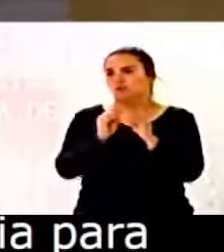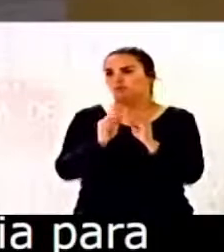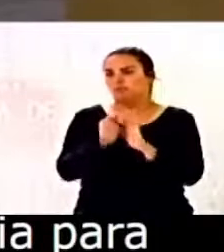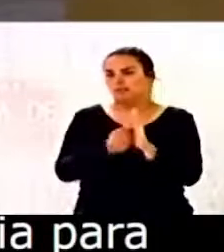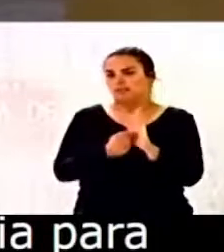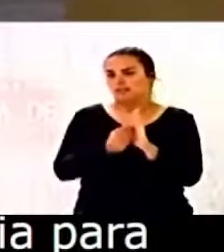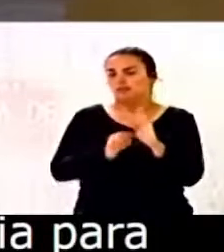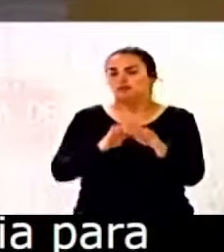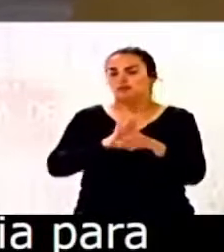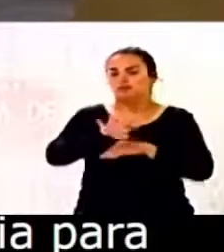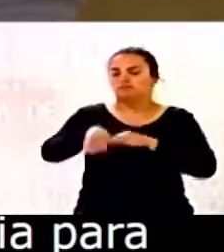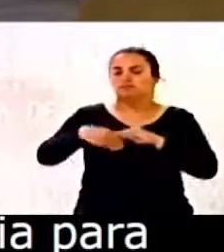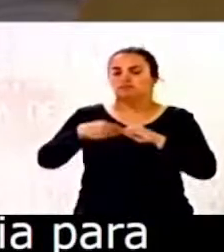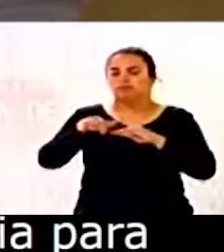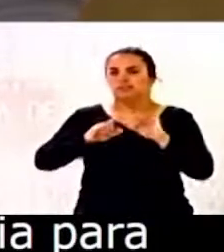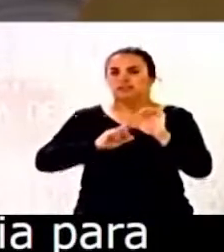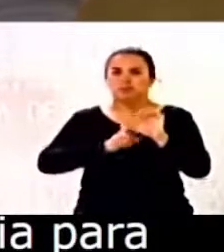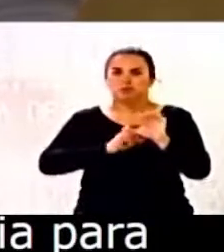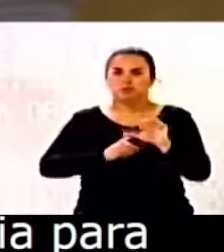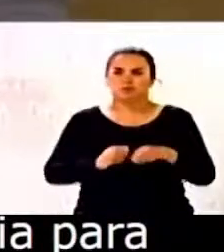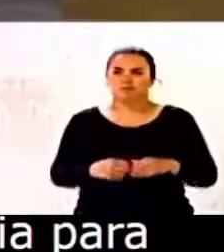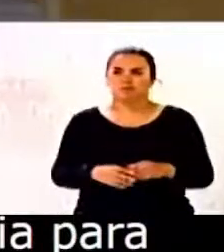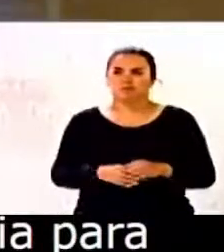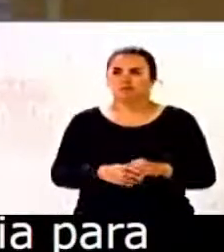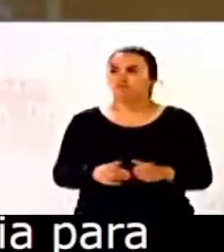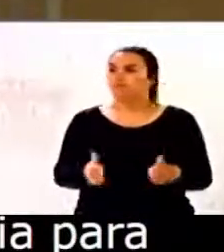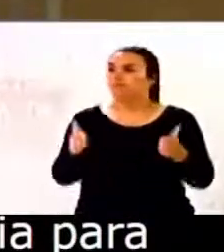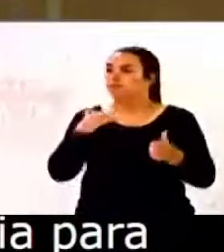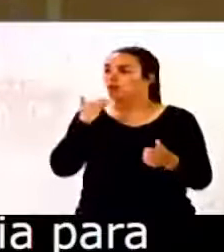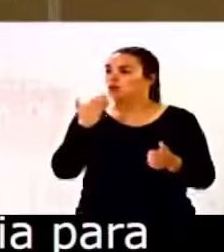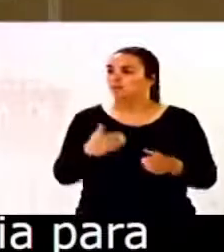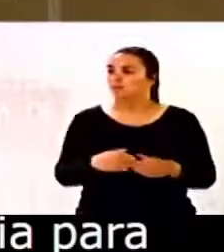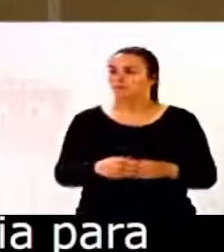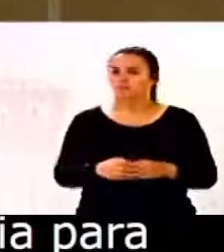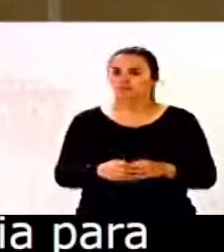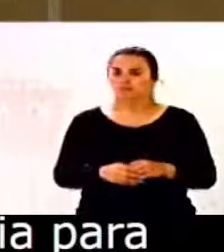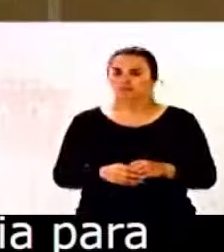para implementar en Extremadura. ¿Más preguntas?